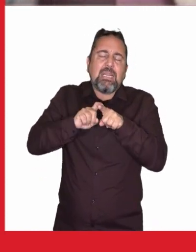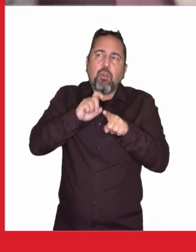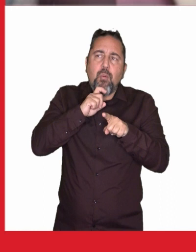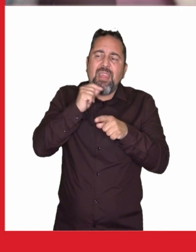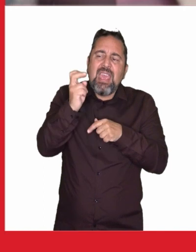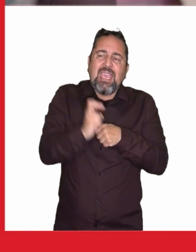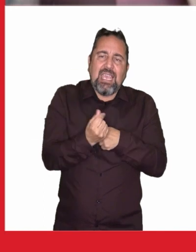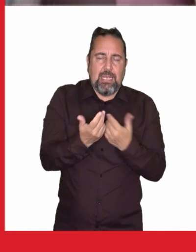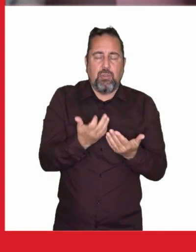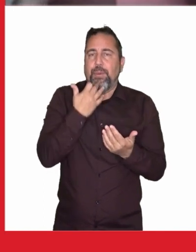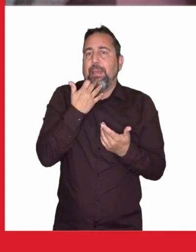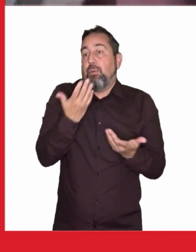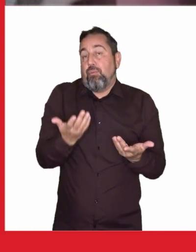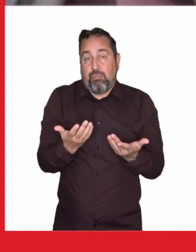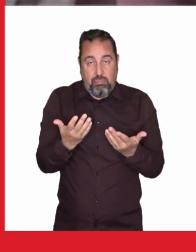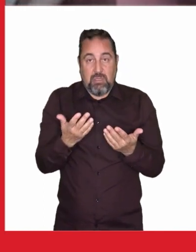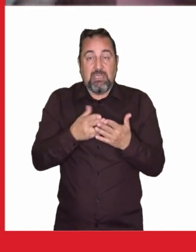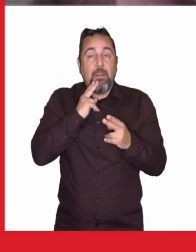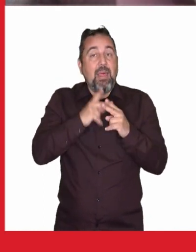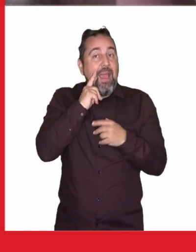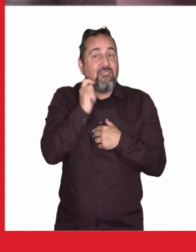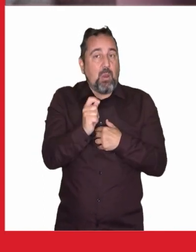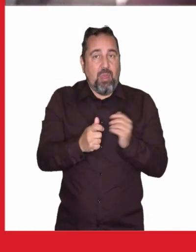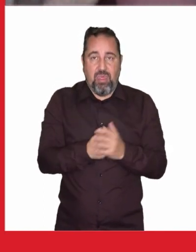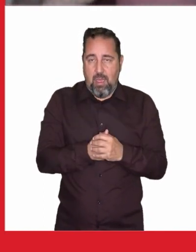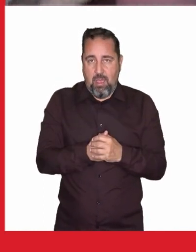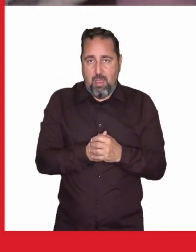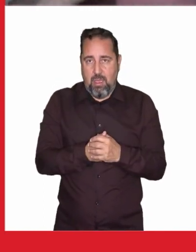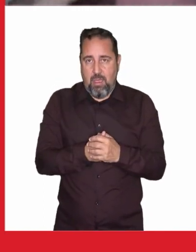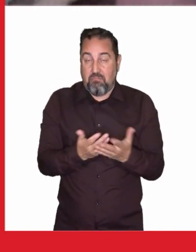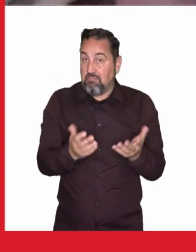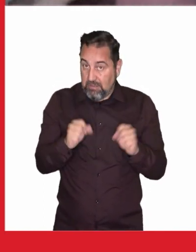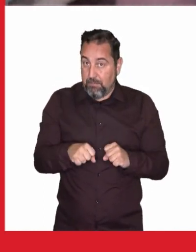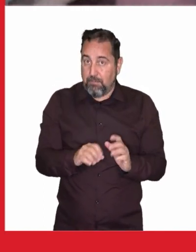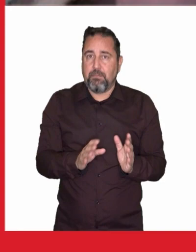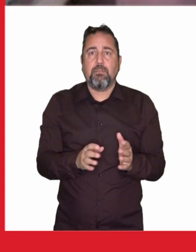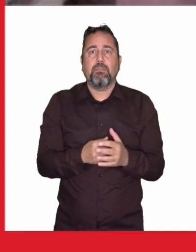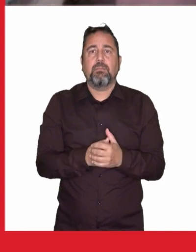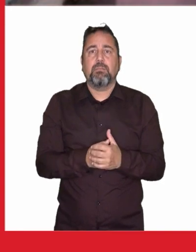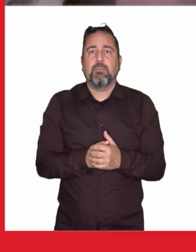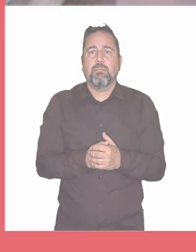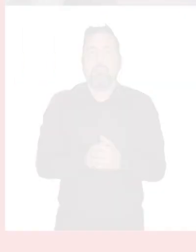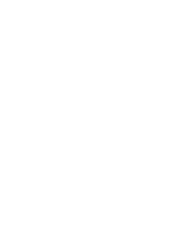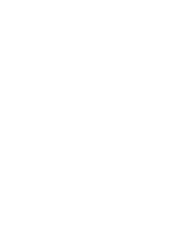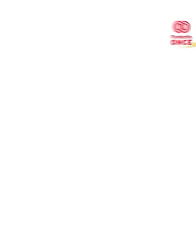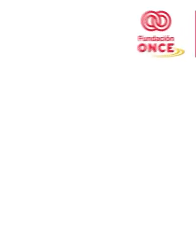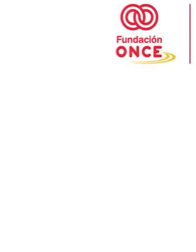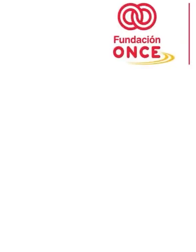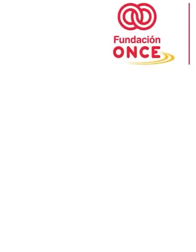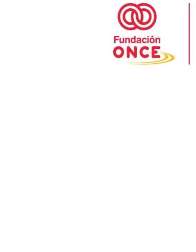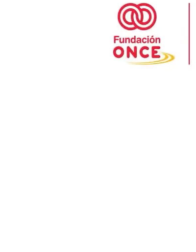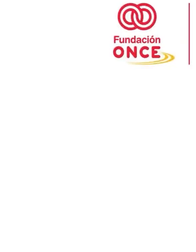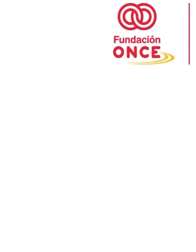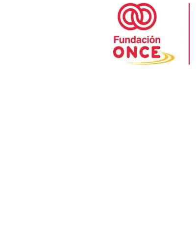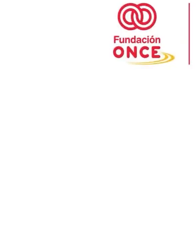de ingreso se va a referir más bien a las características de ese ingreso. Pues, por ejemplo, en este caso, la frecuencia. ¿Vale?